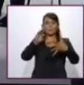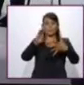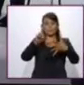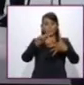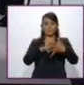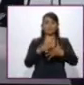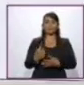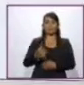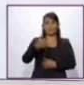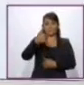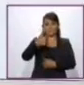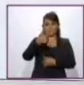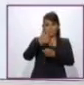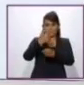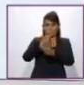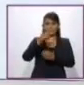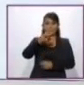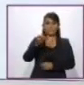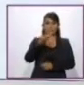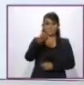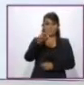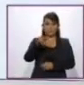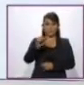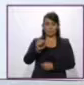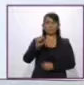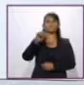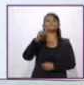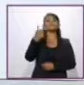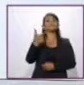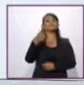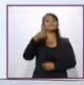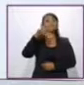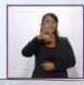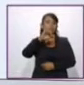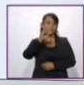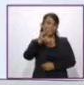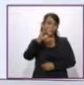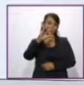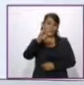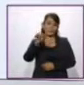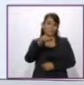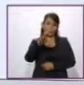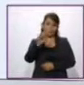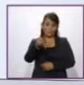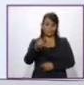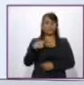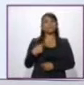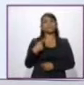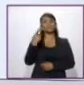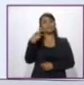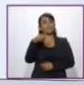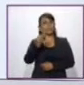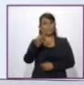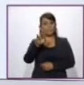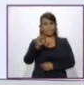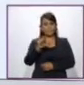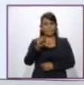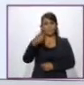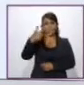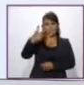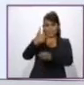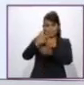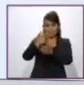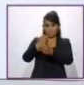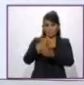lugar. Juan Carlos, séptimo lugar. Gracias. Mauricio, octavo lugar.